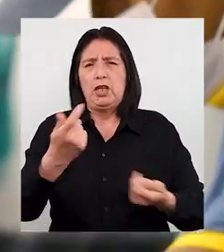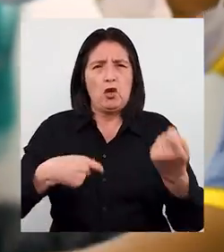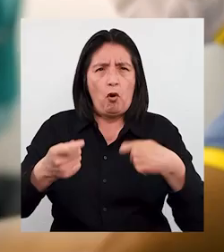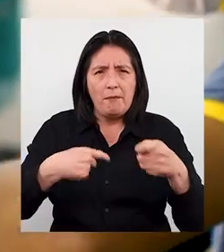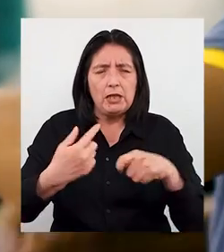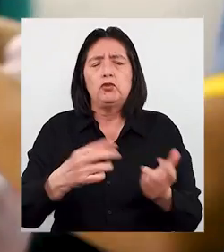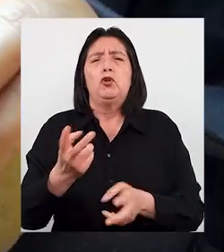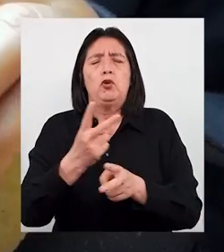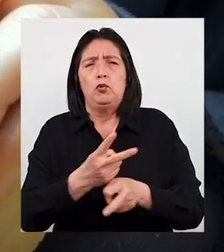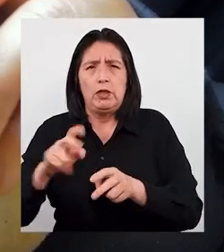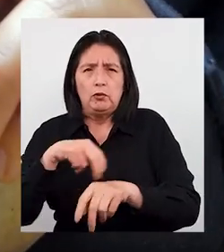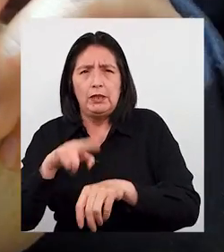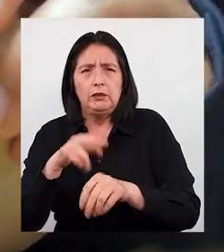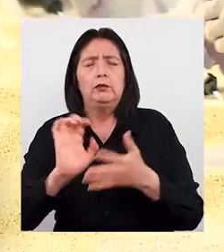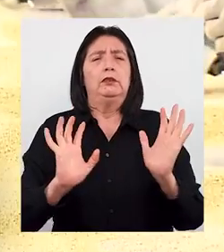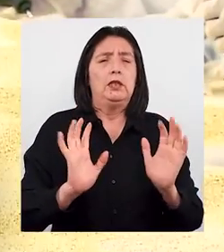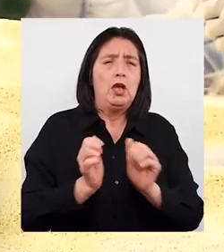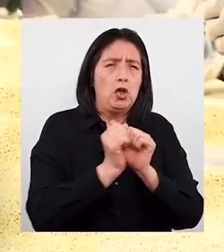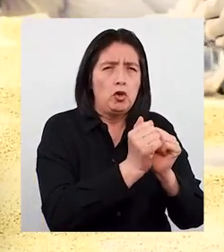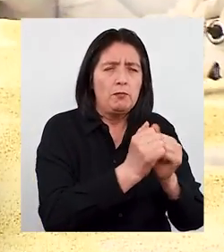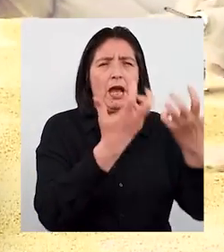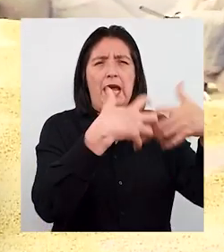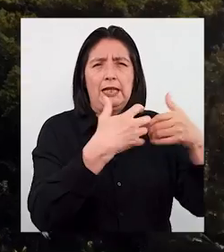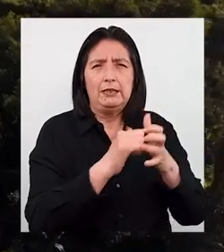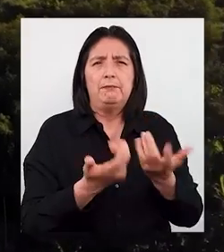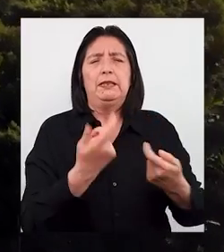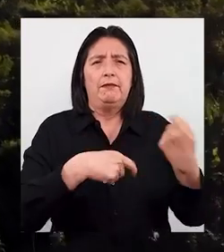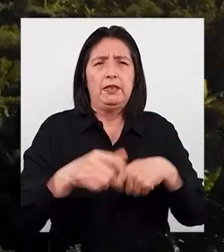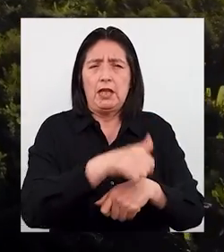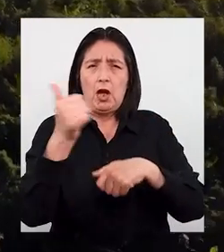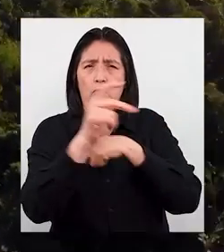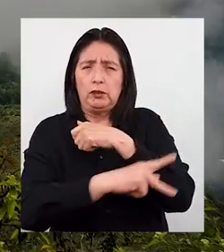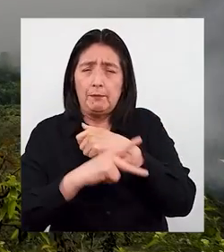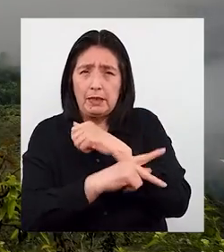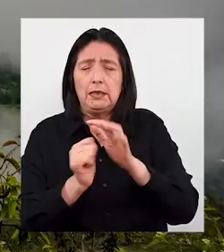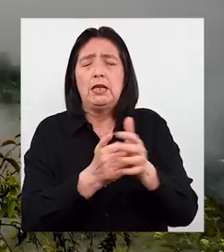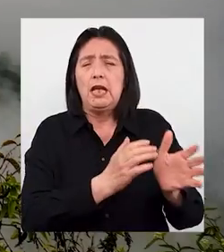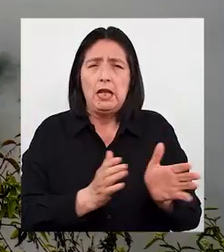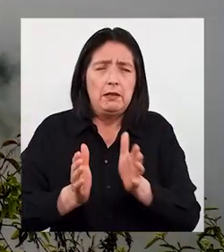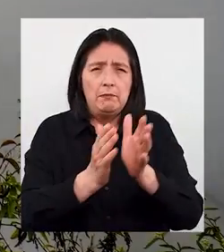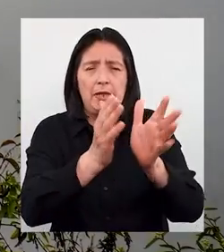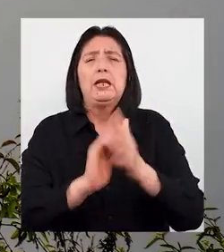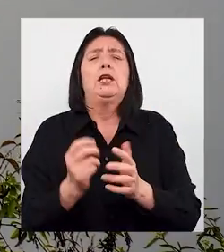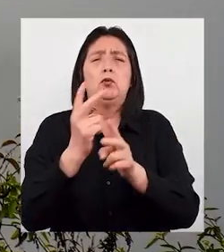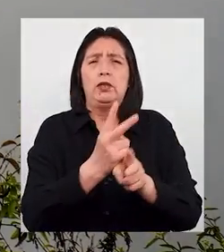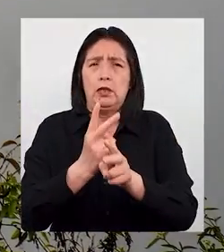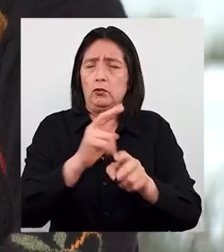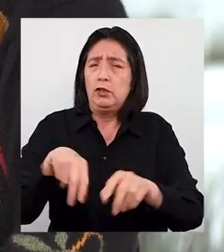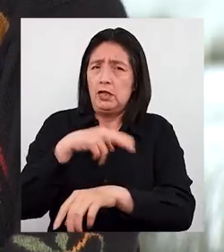Comercio Sostenible. Con ellos acompañamos a las empresas exportadoras en la ruta hacia la